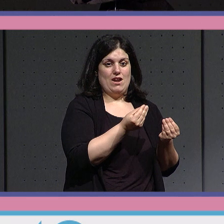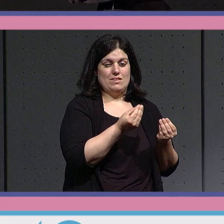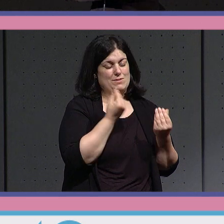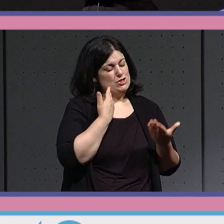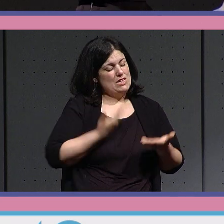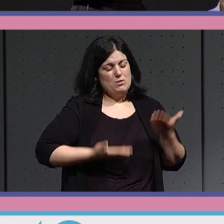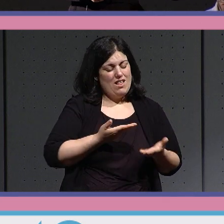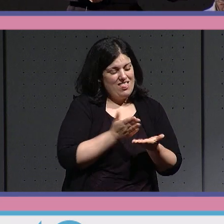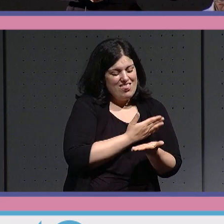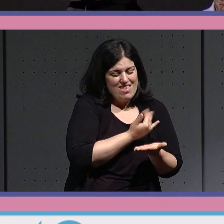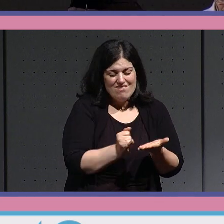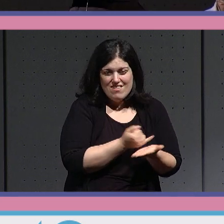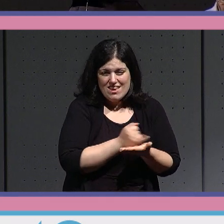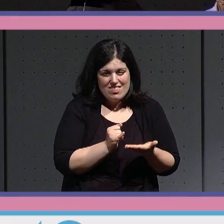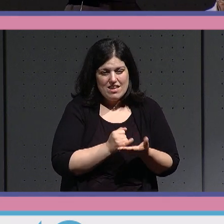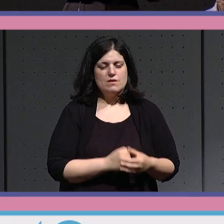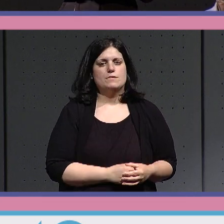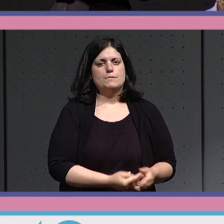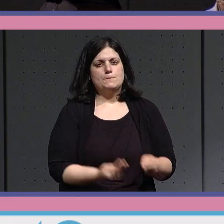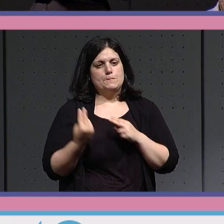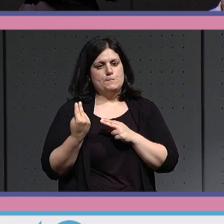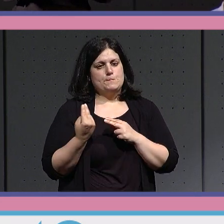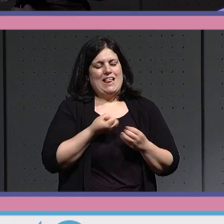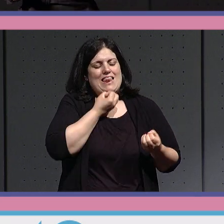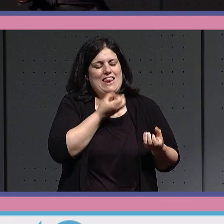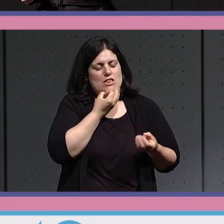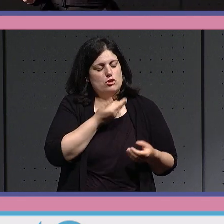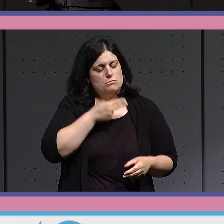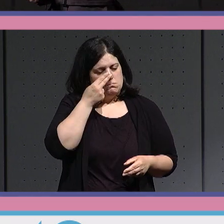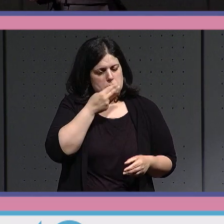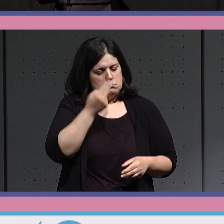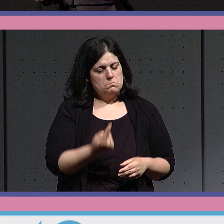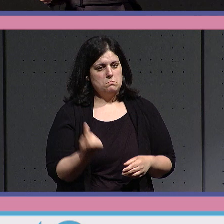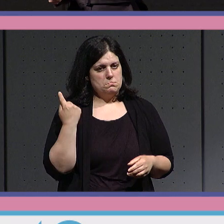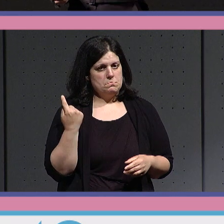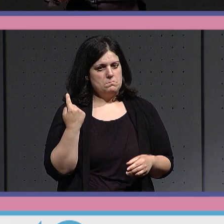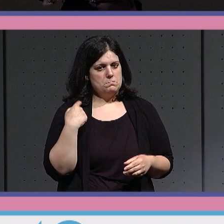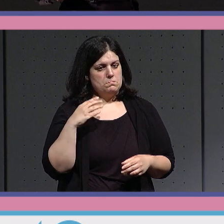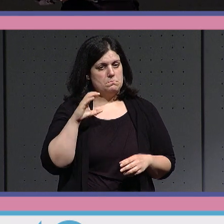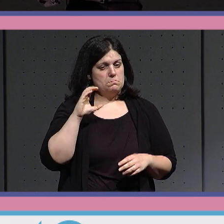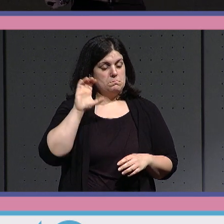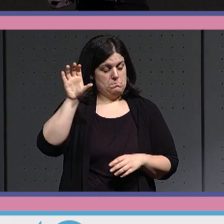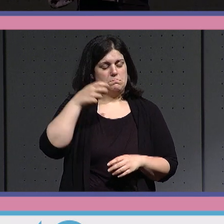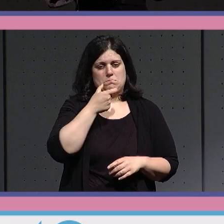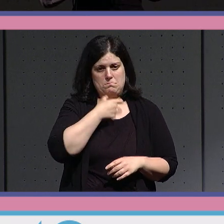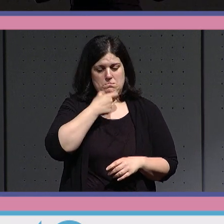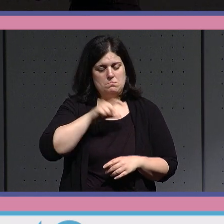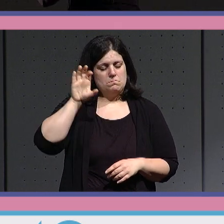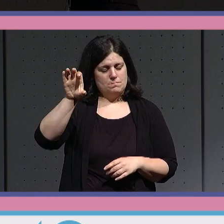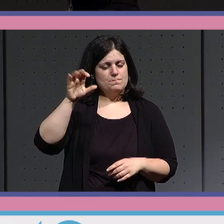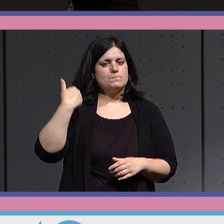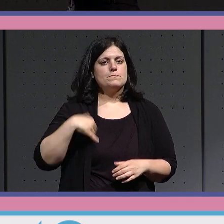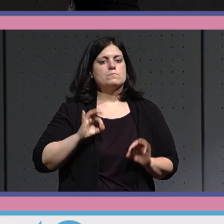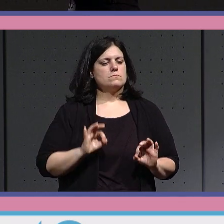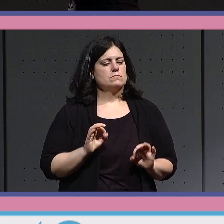sumamente importante. Y además, estos son datos muy interesantes que son de Gran Bretaña también. Sabemos que cuando os